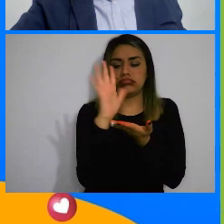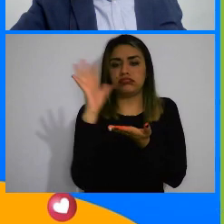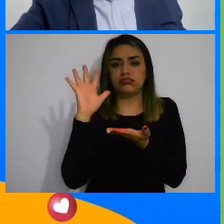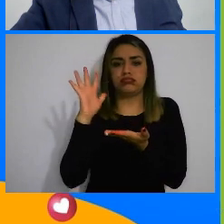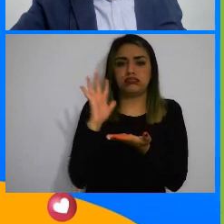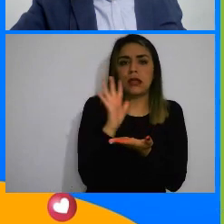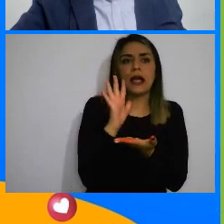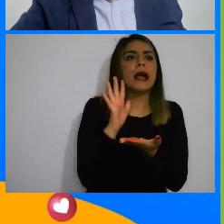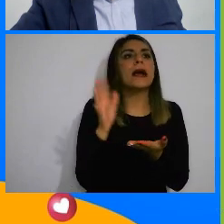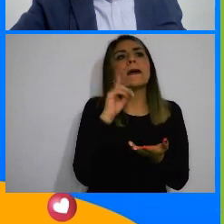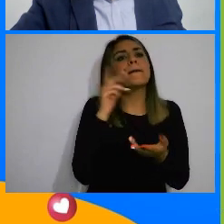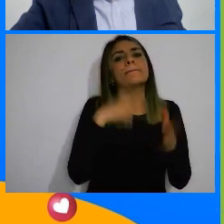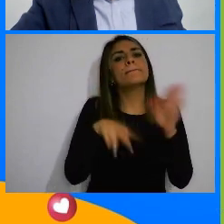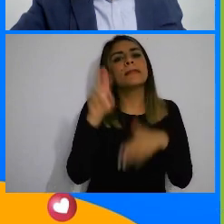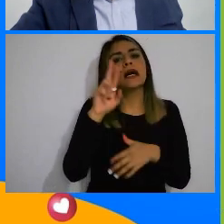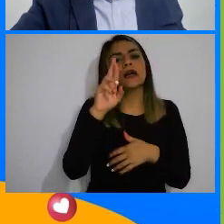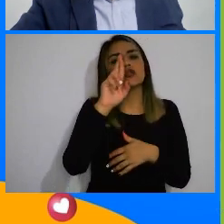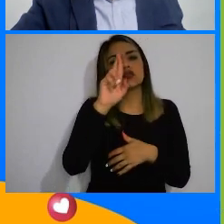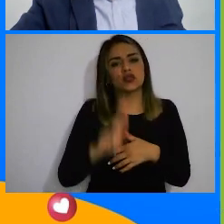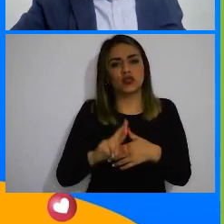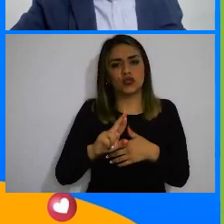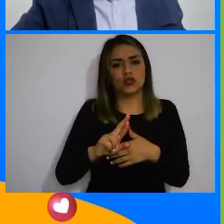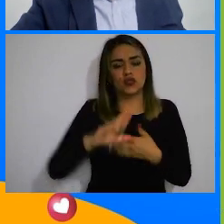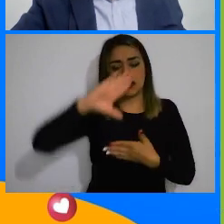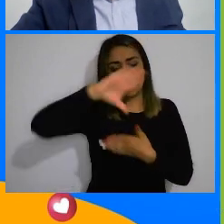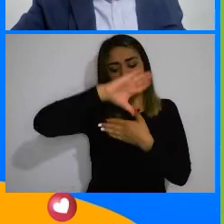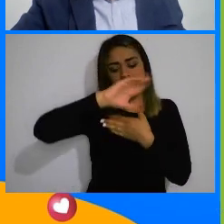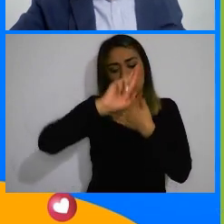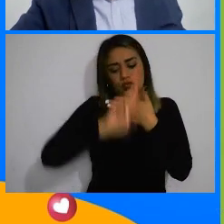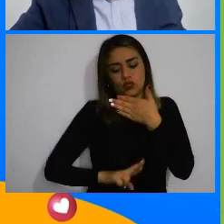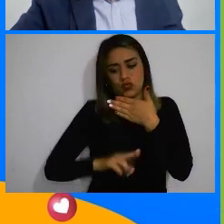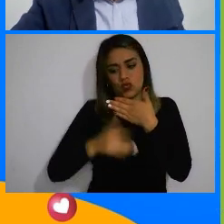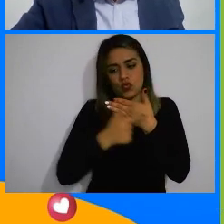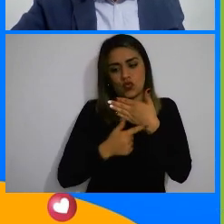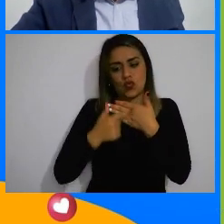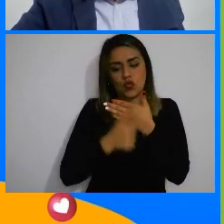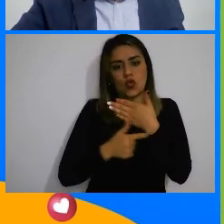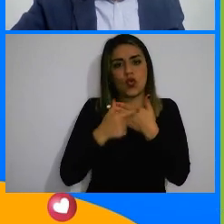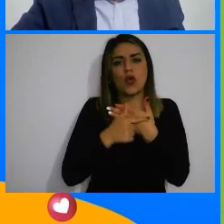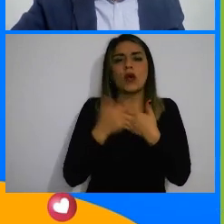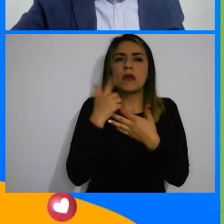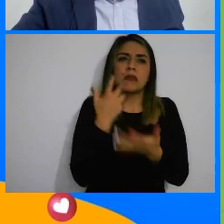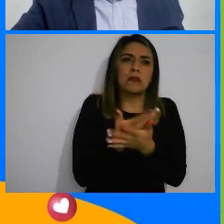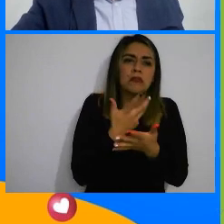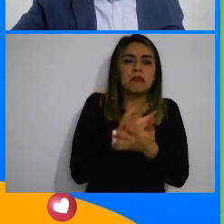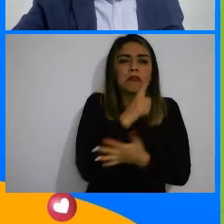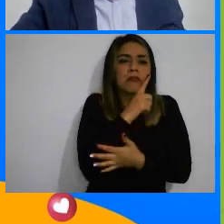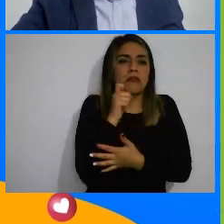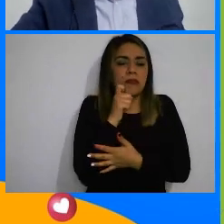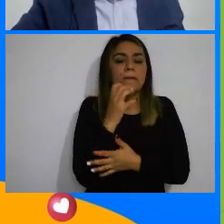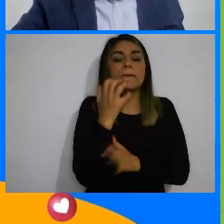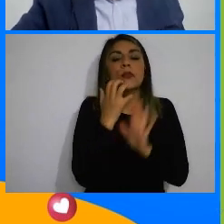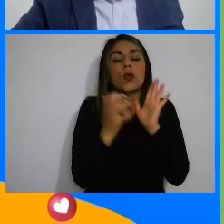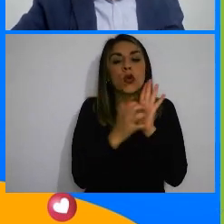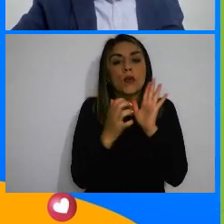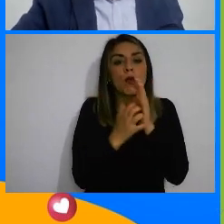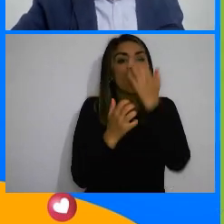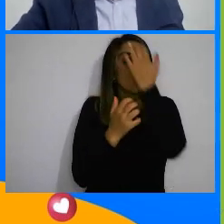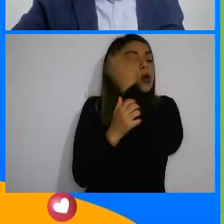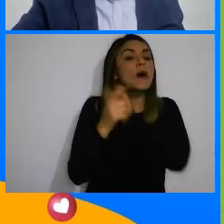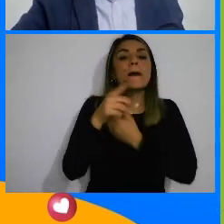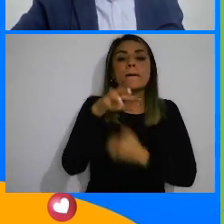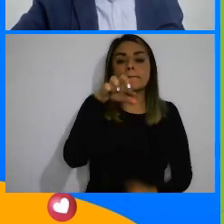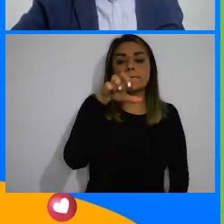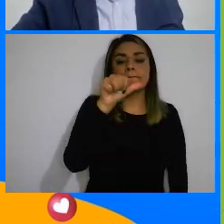nosotros más hacia el sur de América, ¿sí? Y están más en zonas templadas. Y, por ejemplo, también las conocemos como las